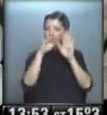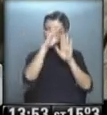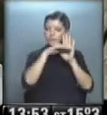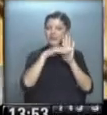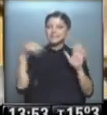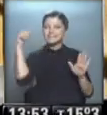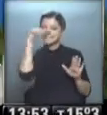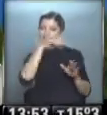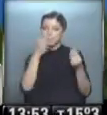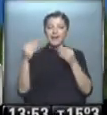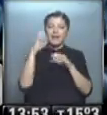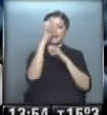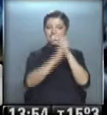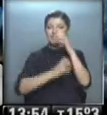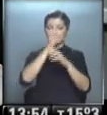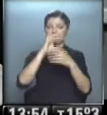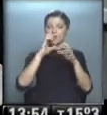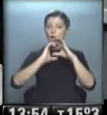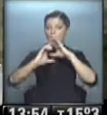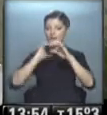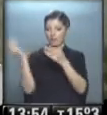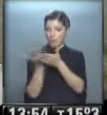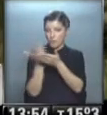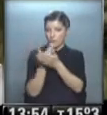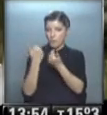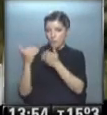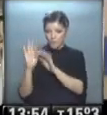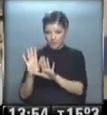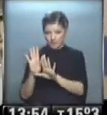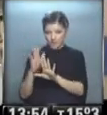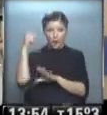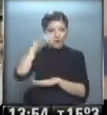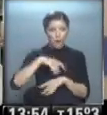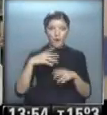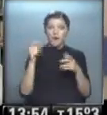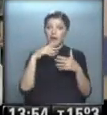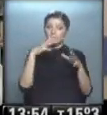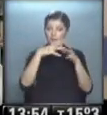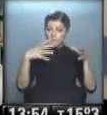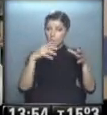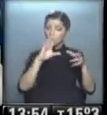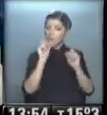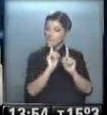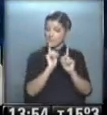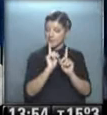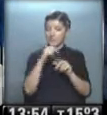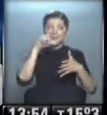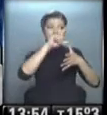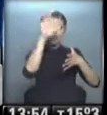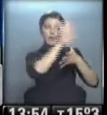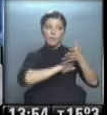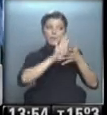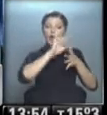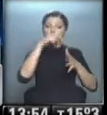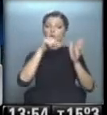para producir satélites de telecomunicaciones del tamaño que estamos produciendo nosotros. En Latinoamérica no hay otro país que lo